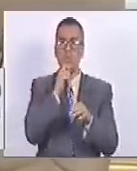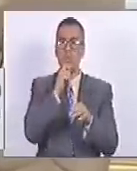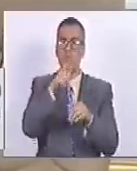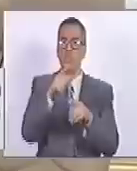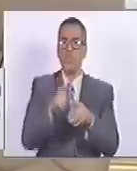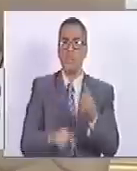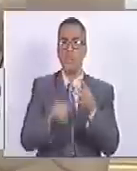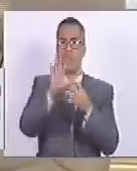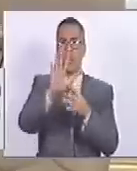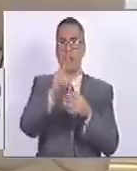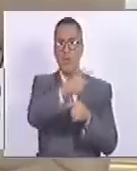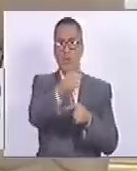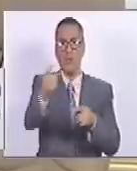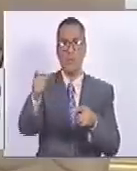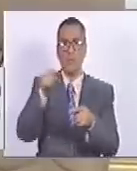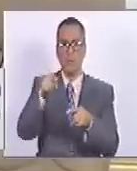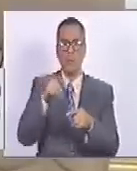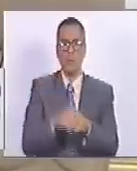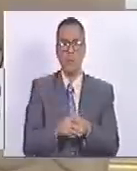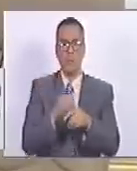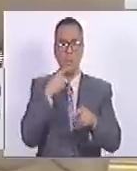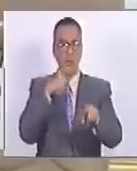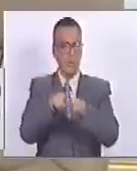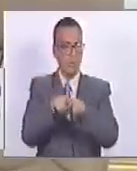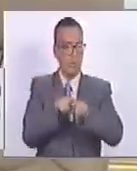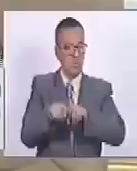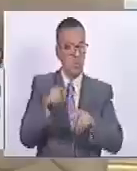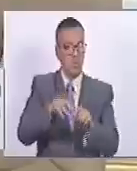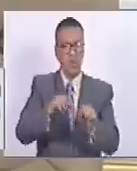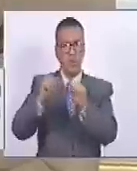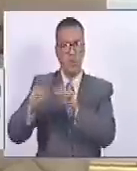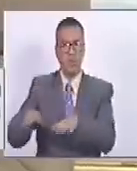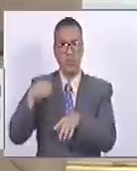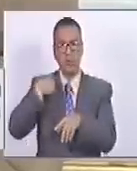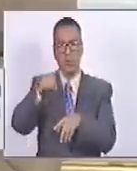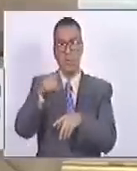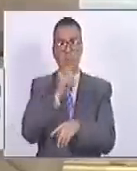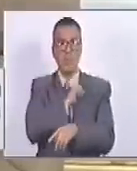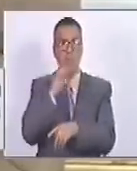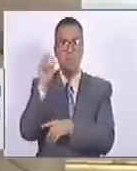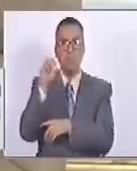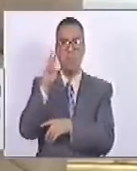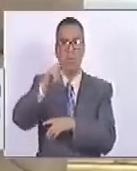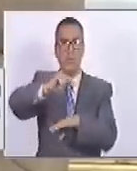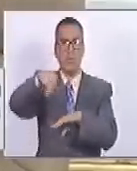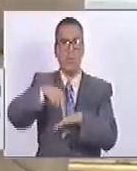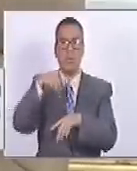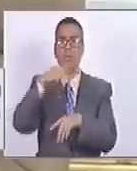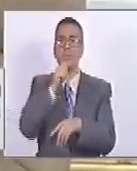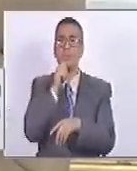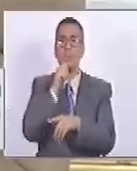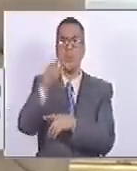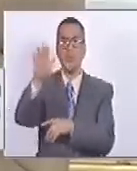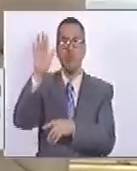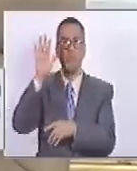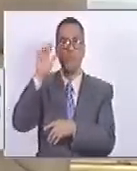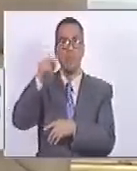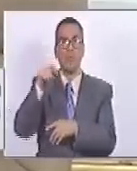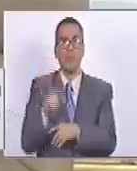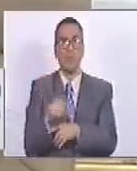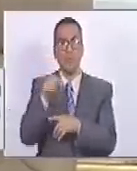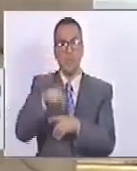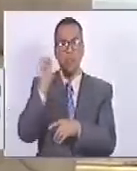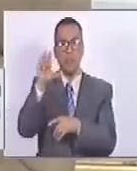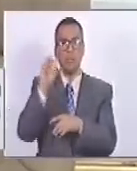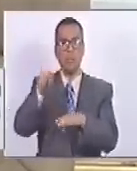a los cinco que ustedes están criticando que renunciaron si no fue esta Asamblea Nacional? ¿Quién los juramentó? Imbéciles. Esta